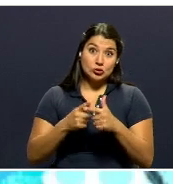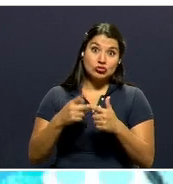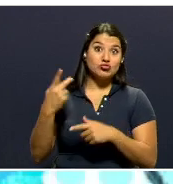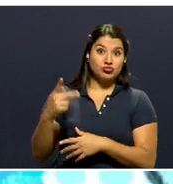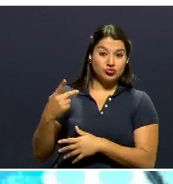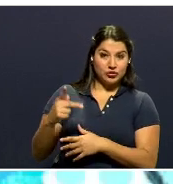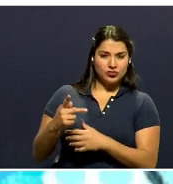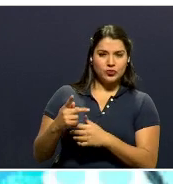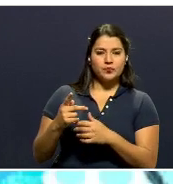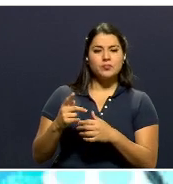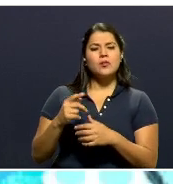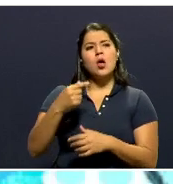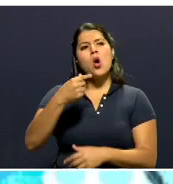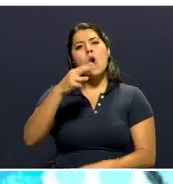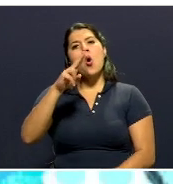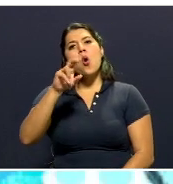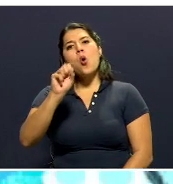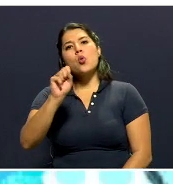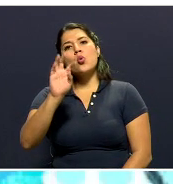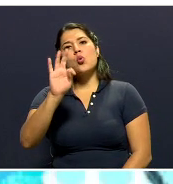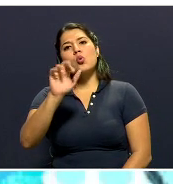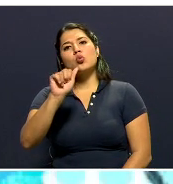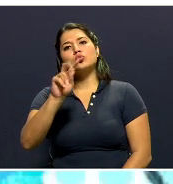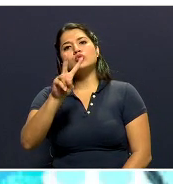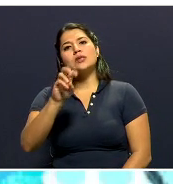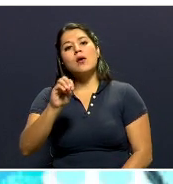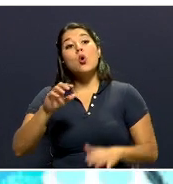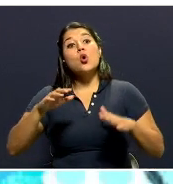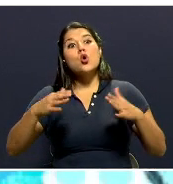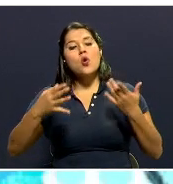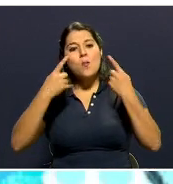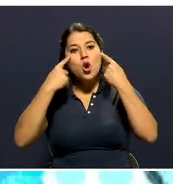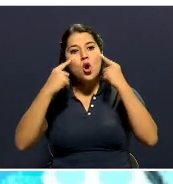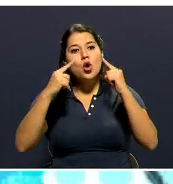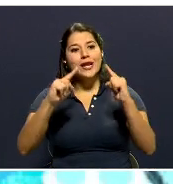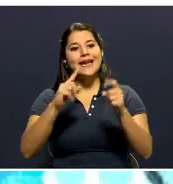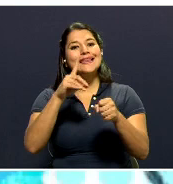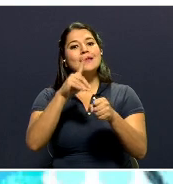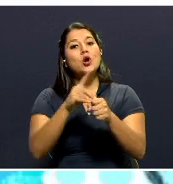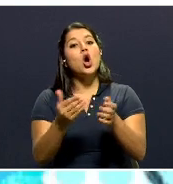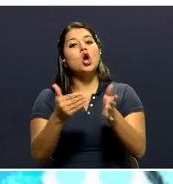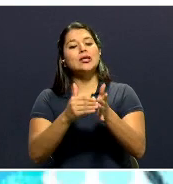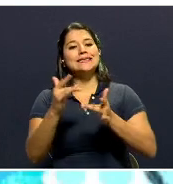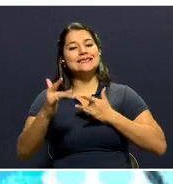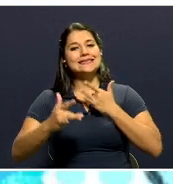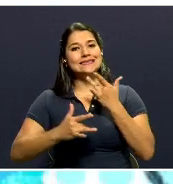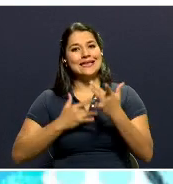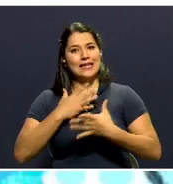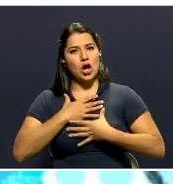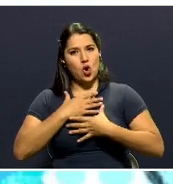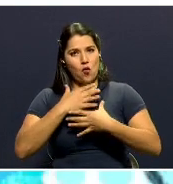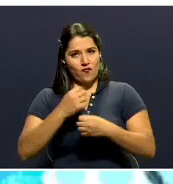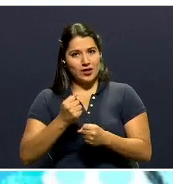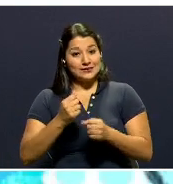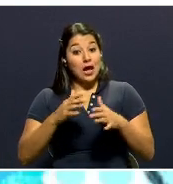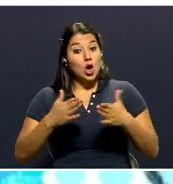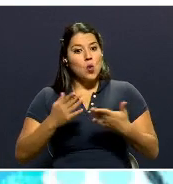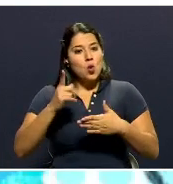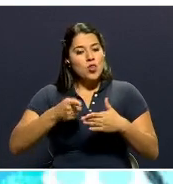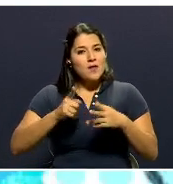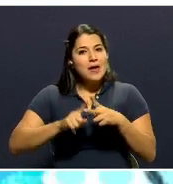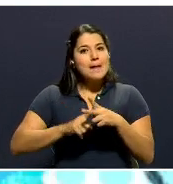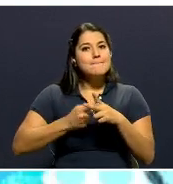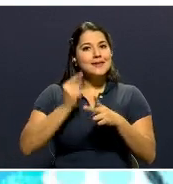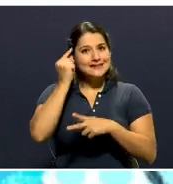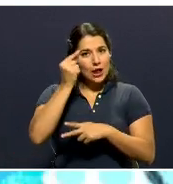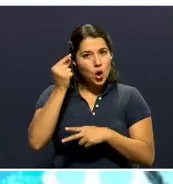¿cómo restituir la confianza con los diputados? ¿Por dónde debería empezar el gobierno para